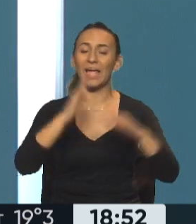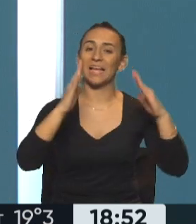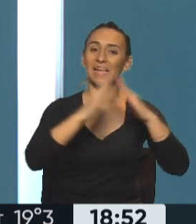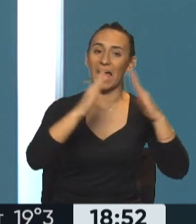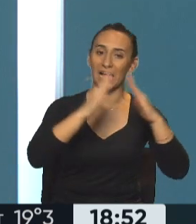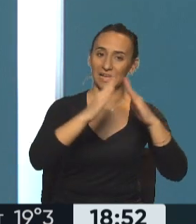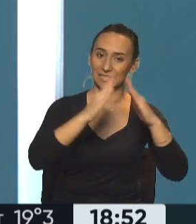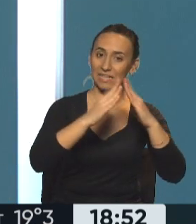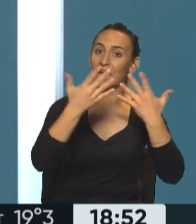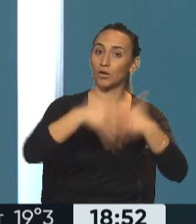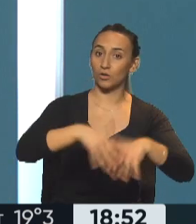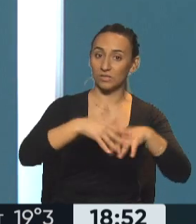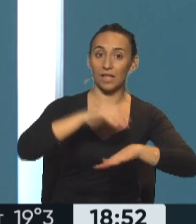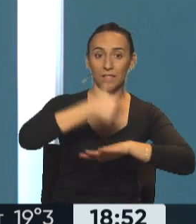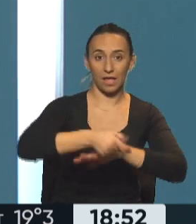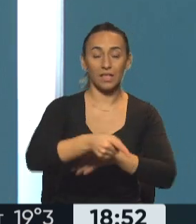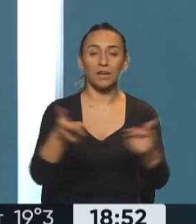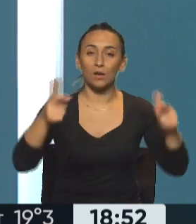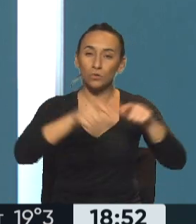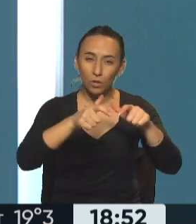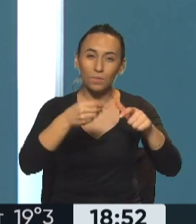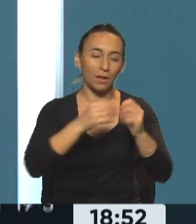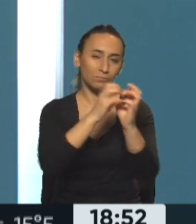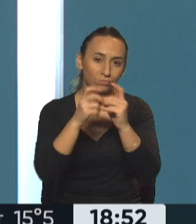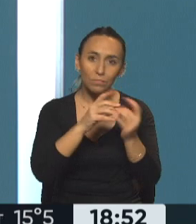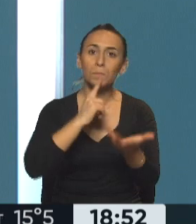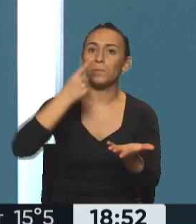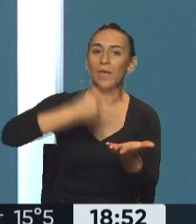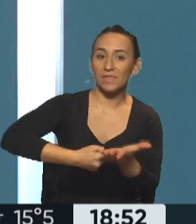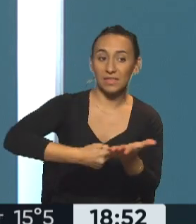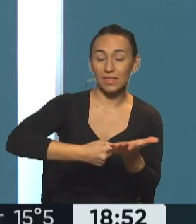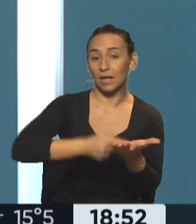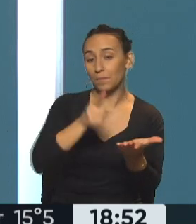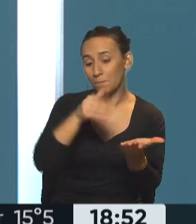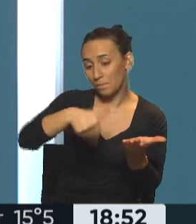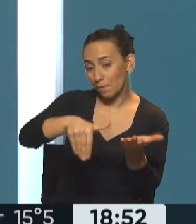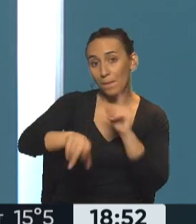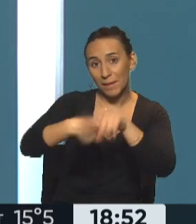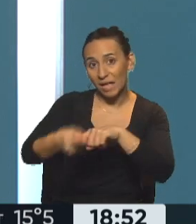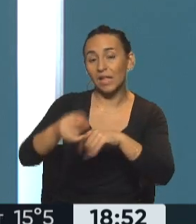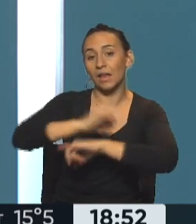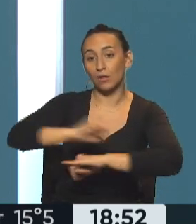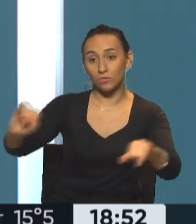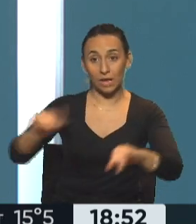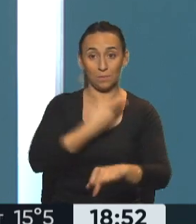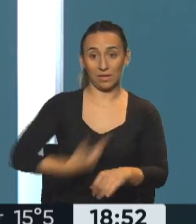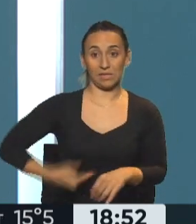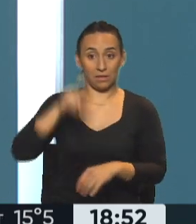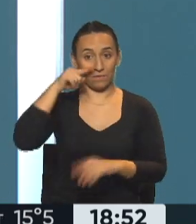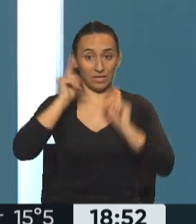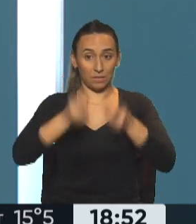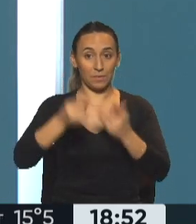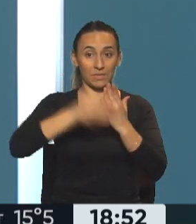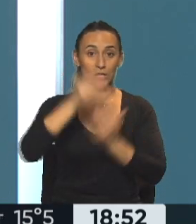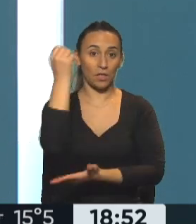Rosada, reunido justamente para determinar algunas medidas que se espera que se anuncien mañana. Tanto Alberto Fernández como el ministro de